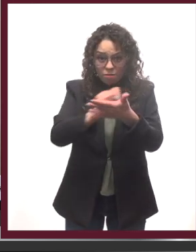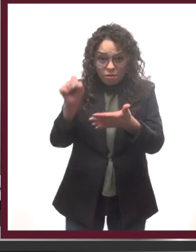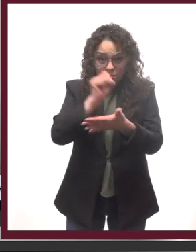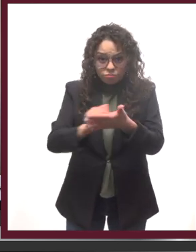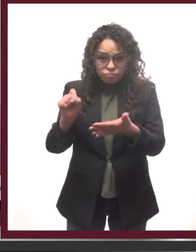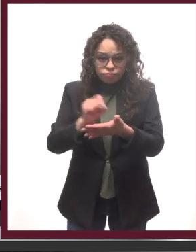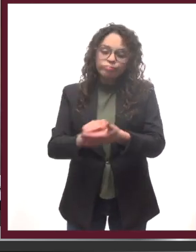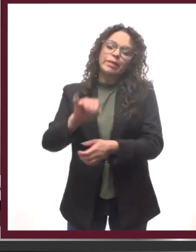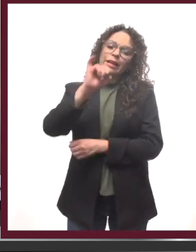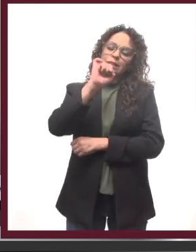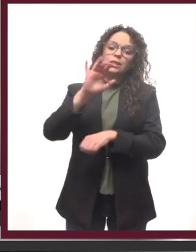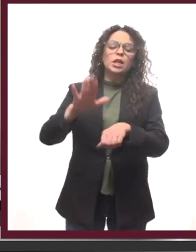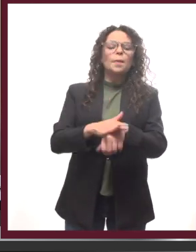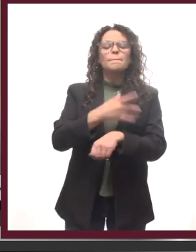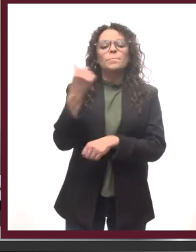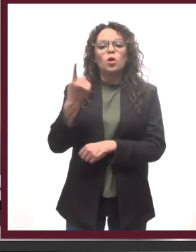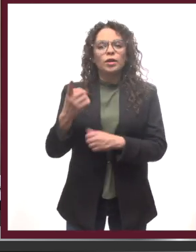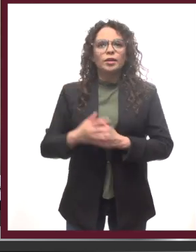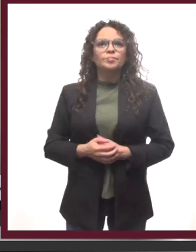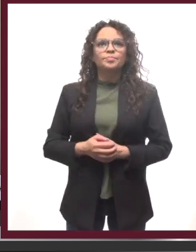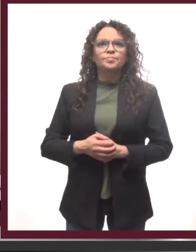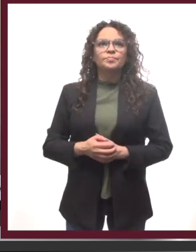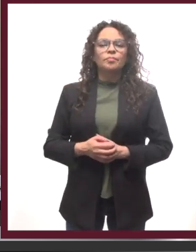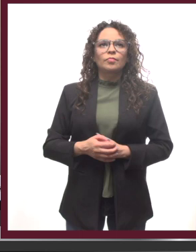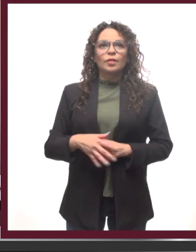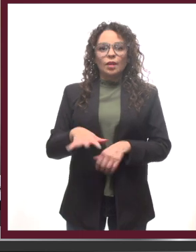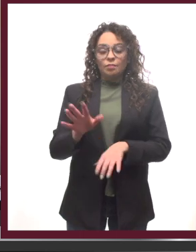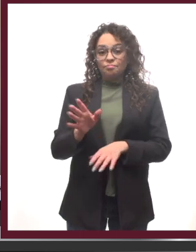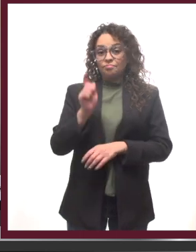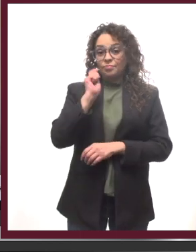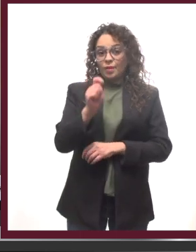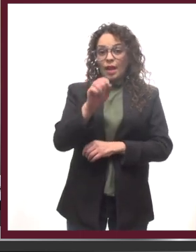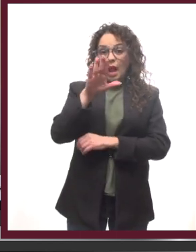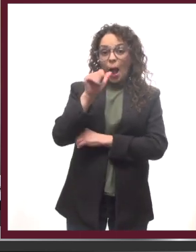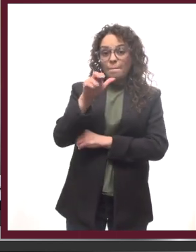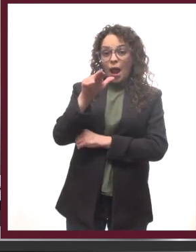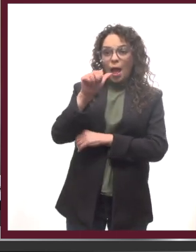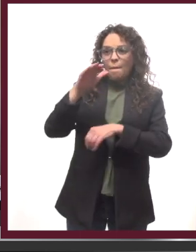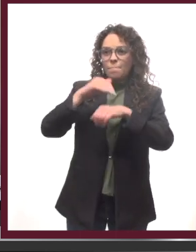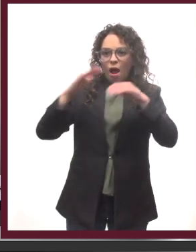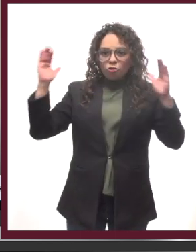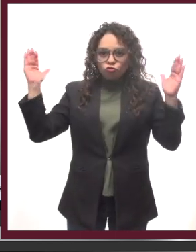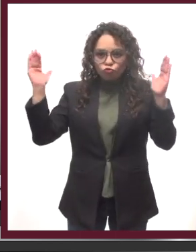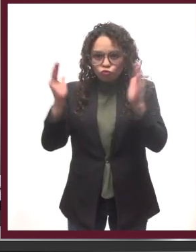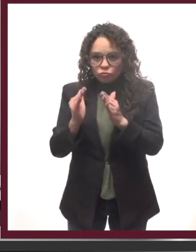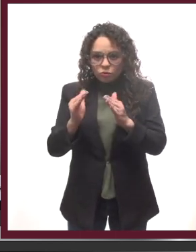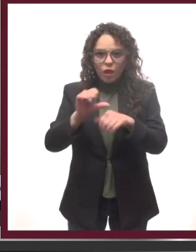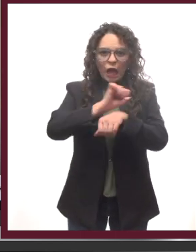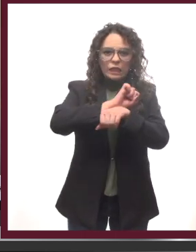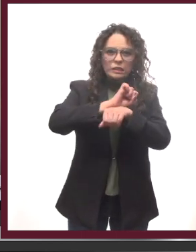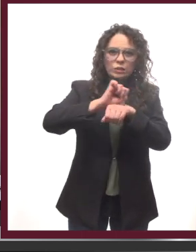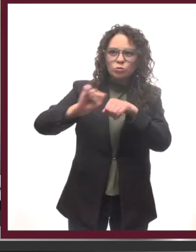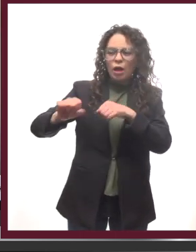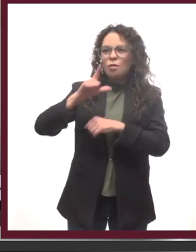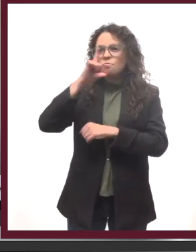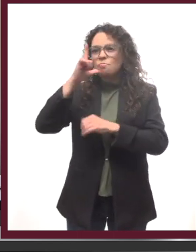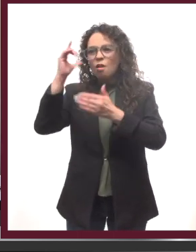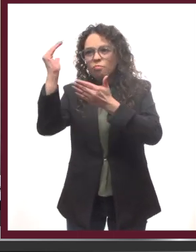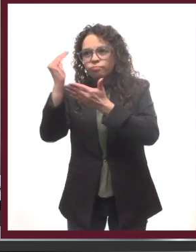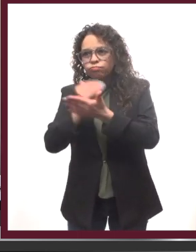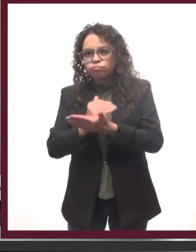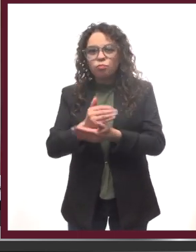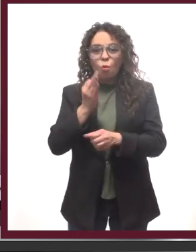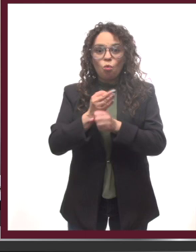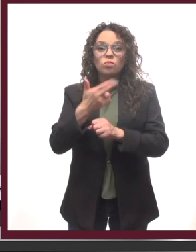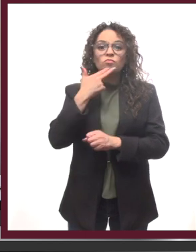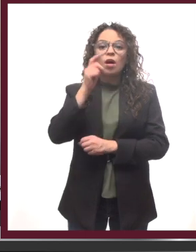narración, porque al hacerse cámaras más pequeñas, más ligeras, luces más prácticas,